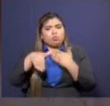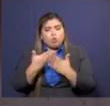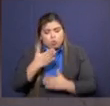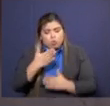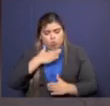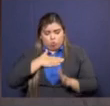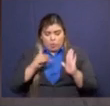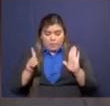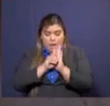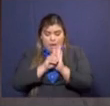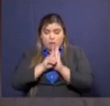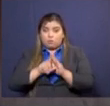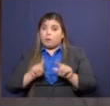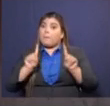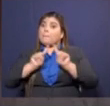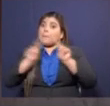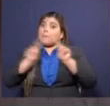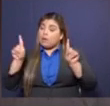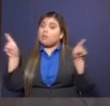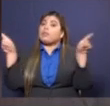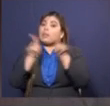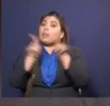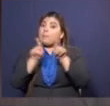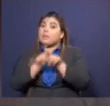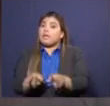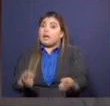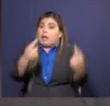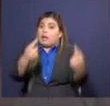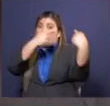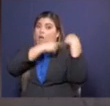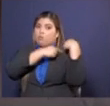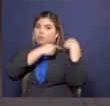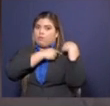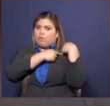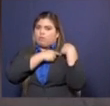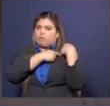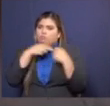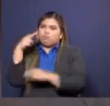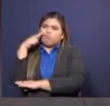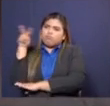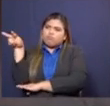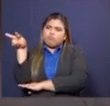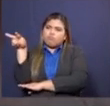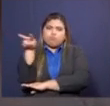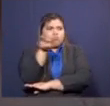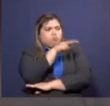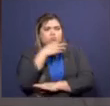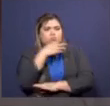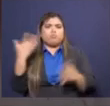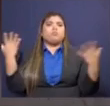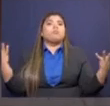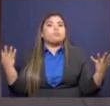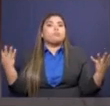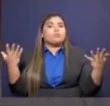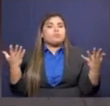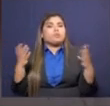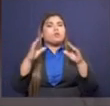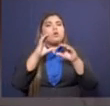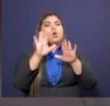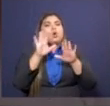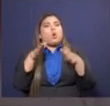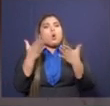y responsabilidades de vigilancia ciudadana sobre el uso del